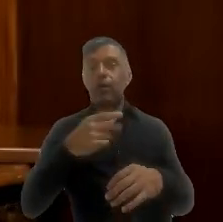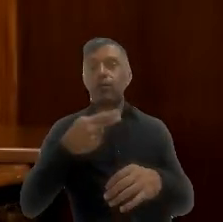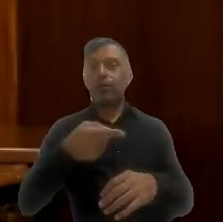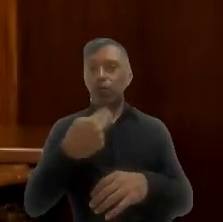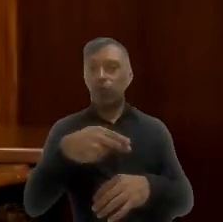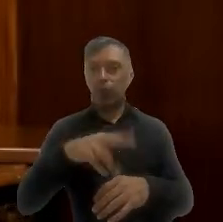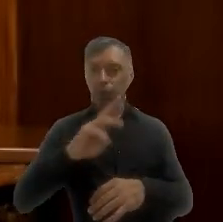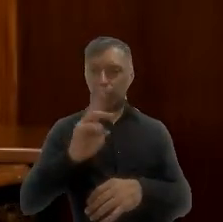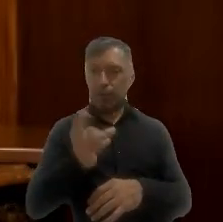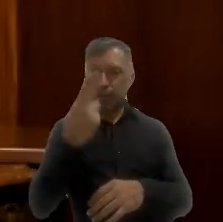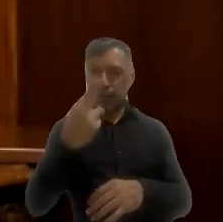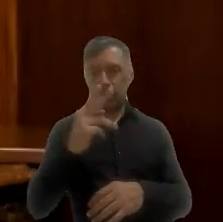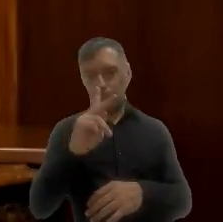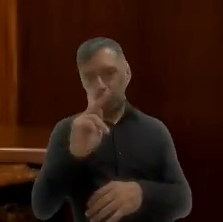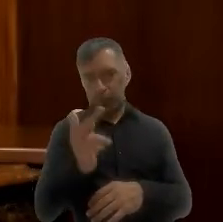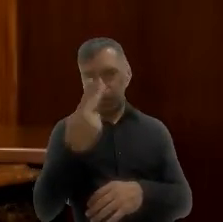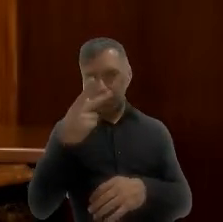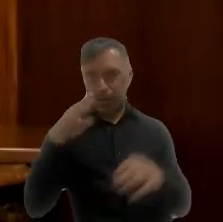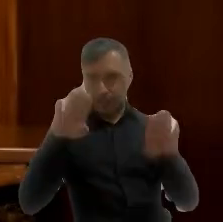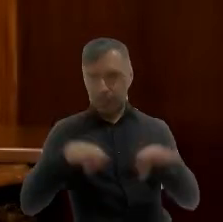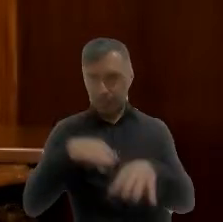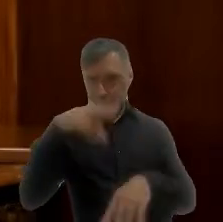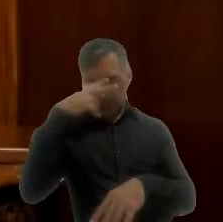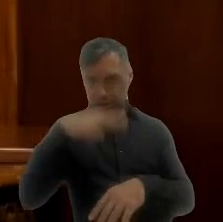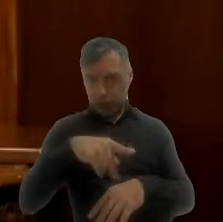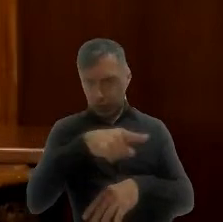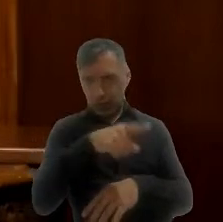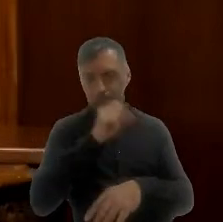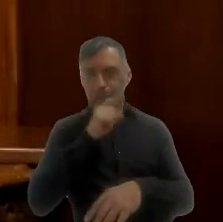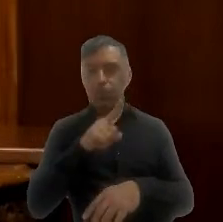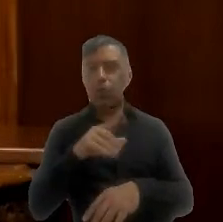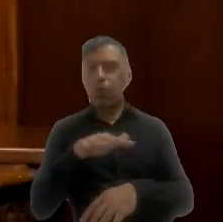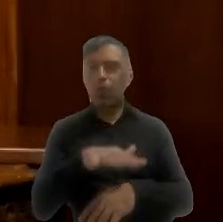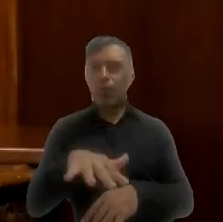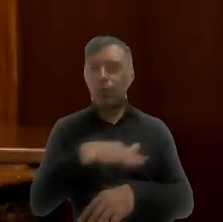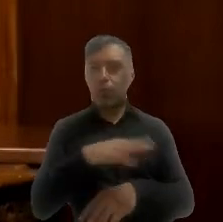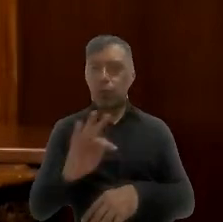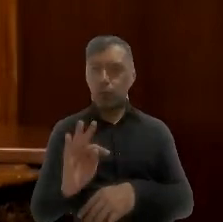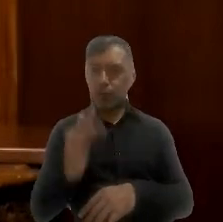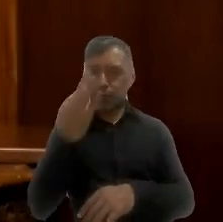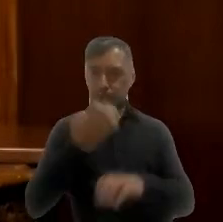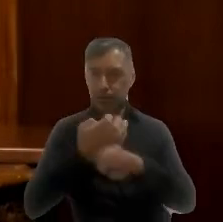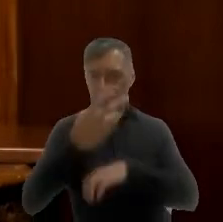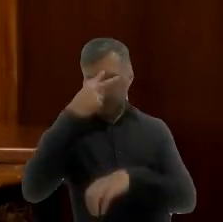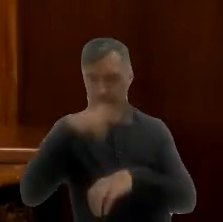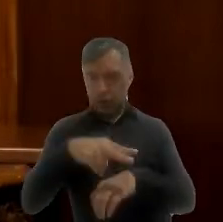el Honorable Ayuntamiento de Tultitlán, Estado de México, para